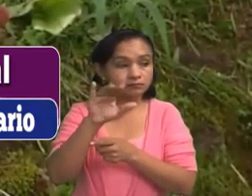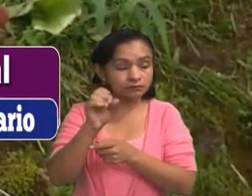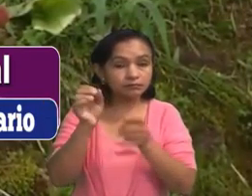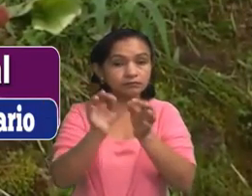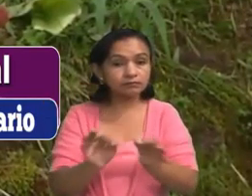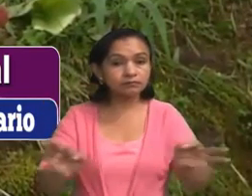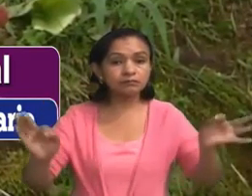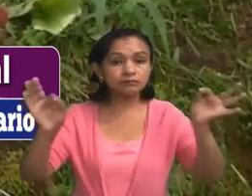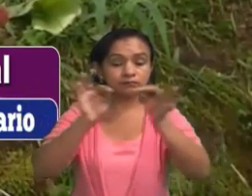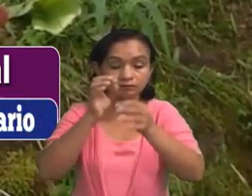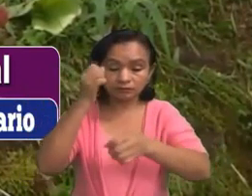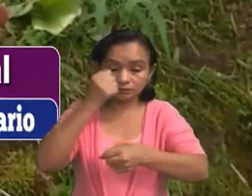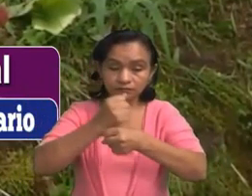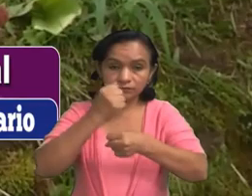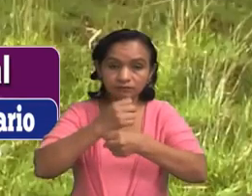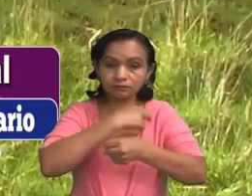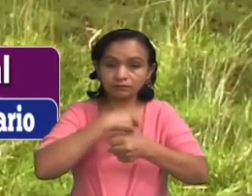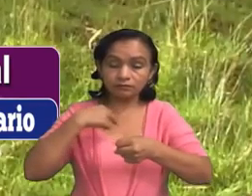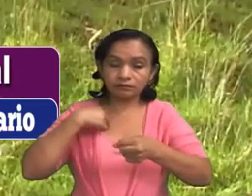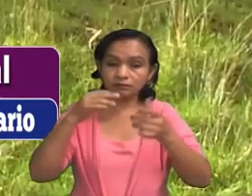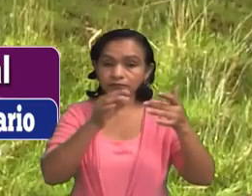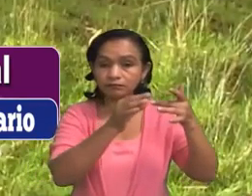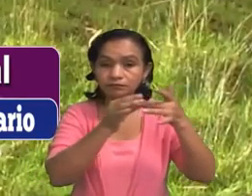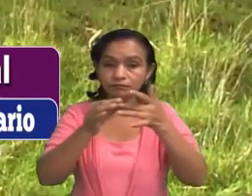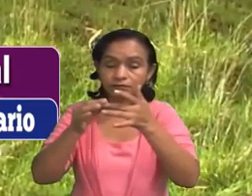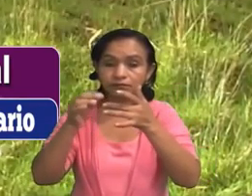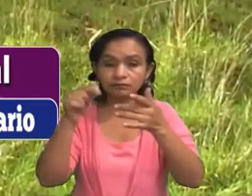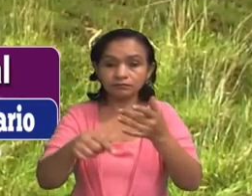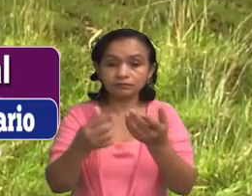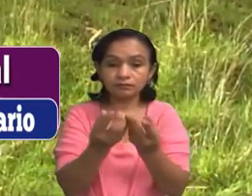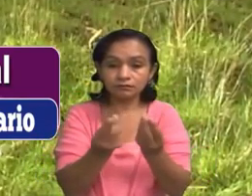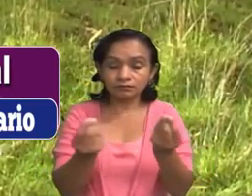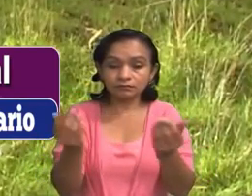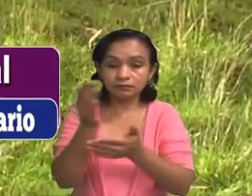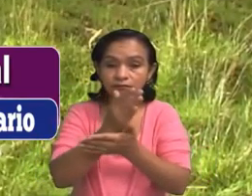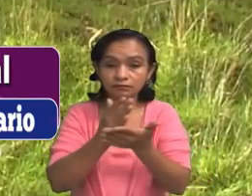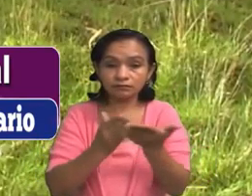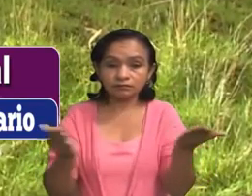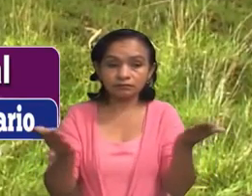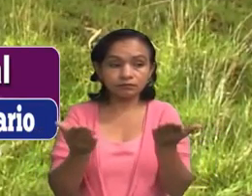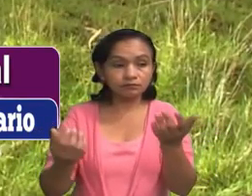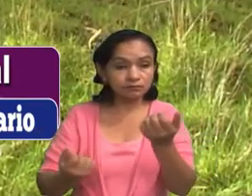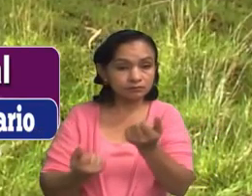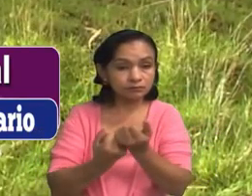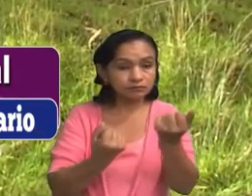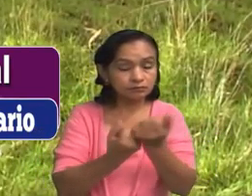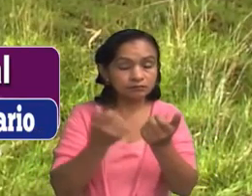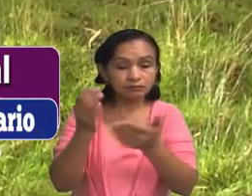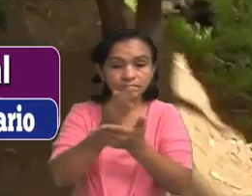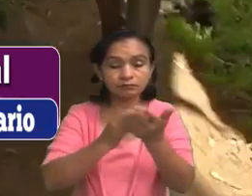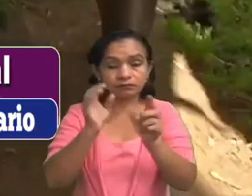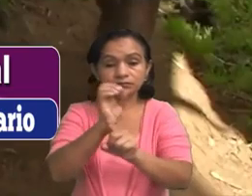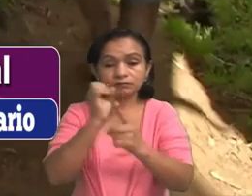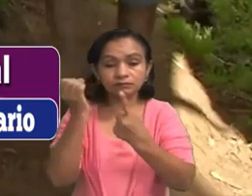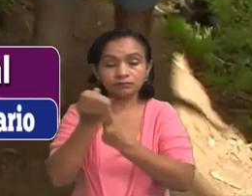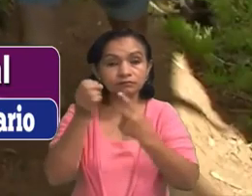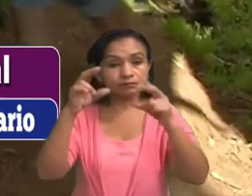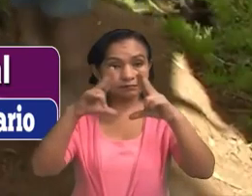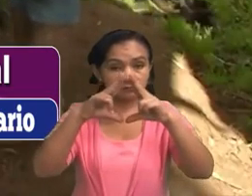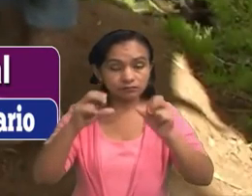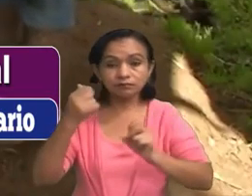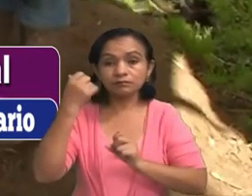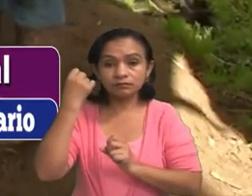porque también hay un trabajo bastante grande realizado en el terreno de parte de algunos cooperantes, de algunos organismos en Nicaragua, y entender